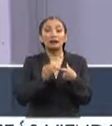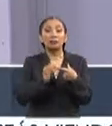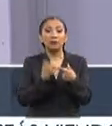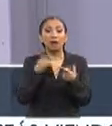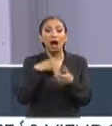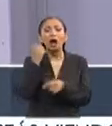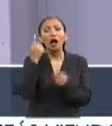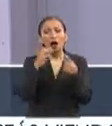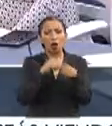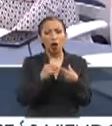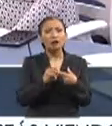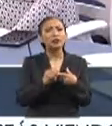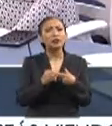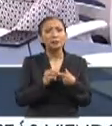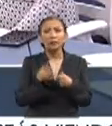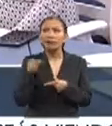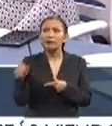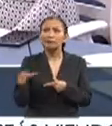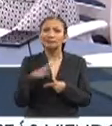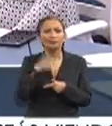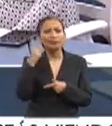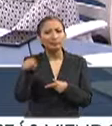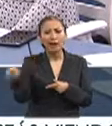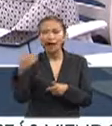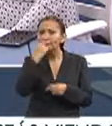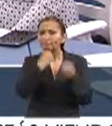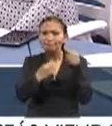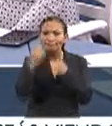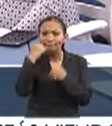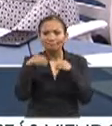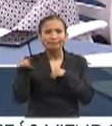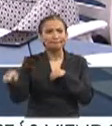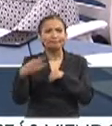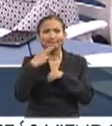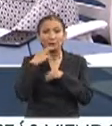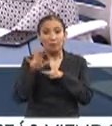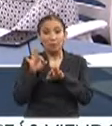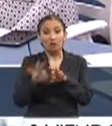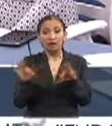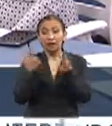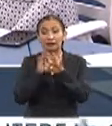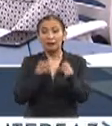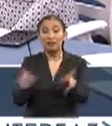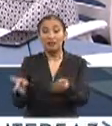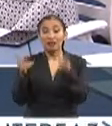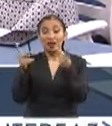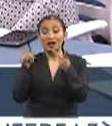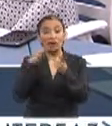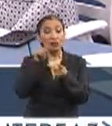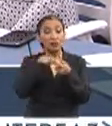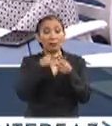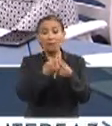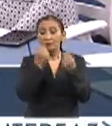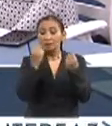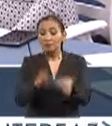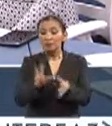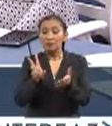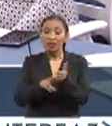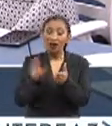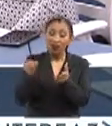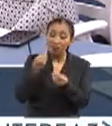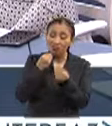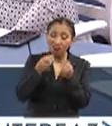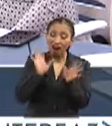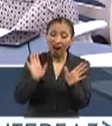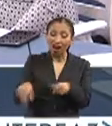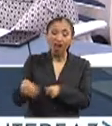Existen semillas que son para alimentación y que son de importancia comercial y que cuando empiezan a perder ese